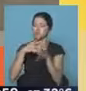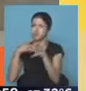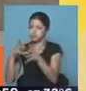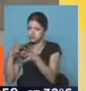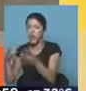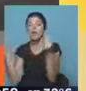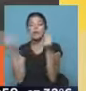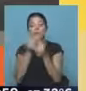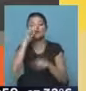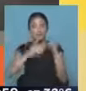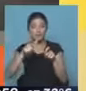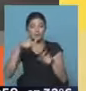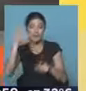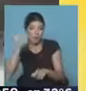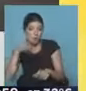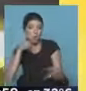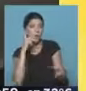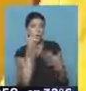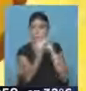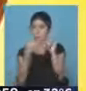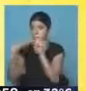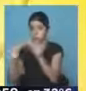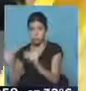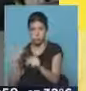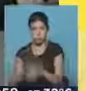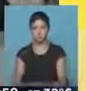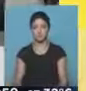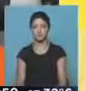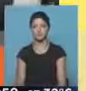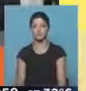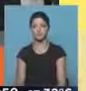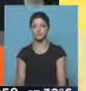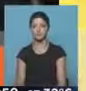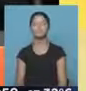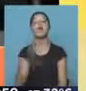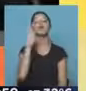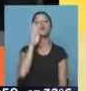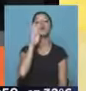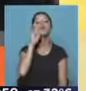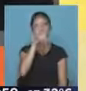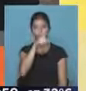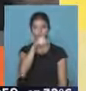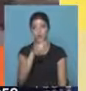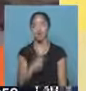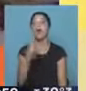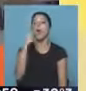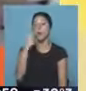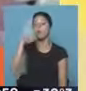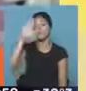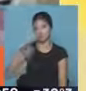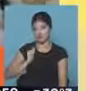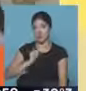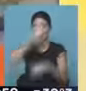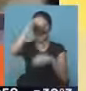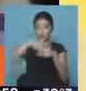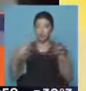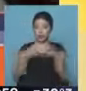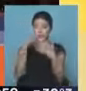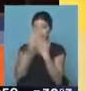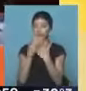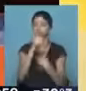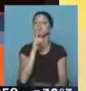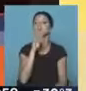numerosos civiles a huir a un barrio cercano. Estados Unidos. Un marín en el gabinete de Trump. El presidente